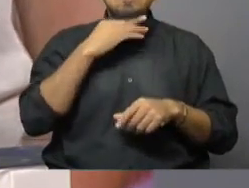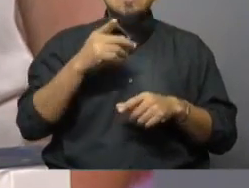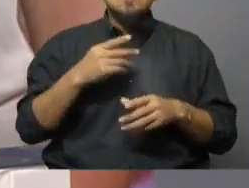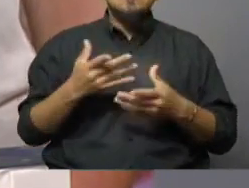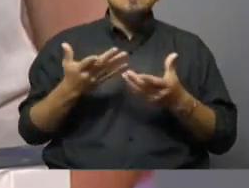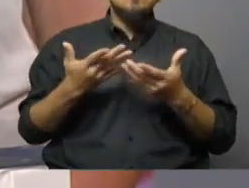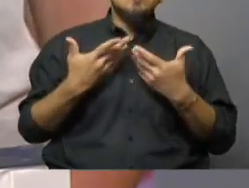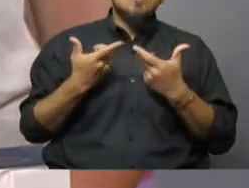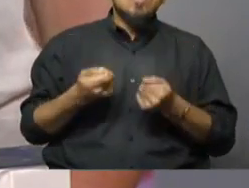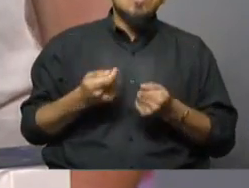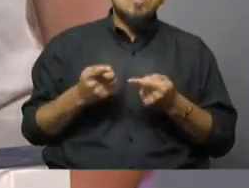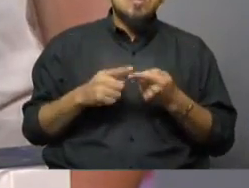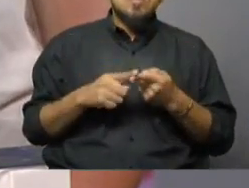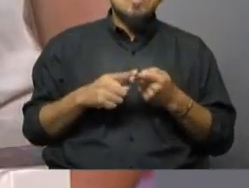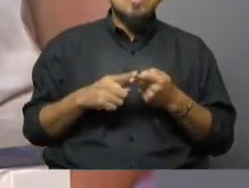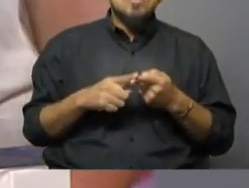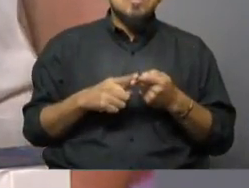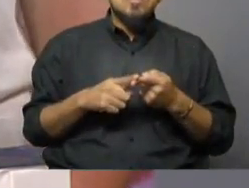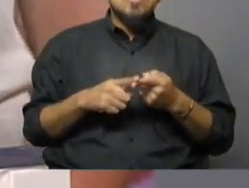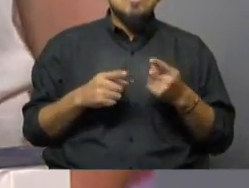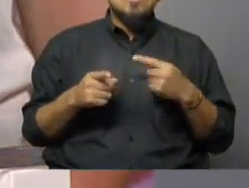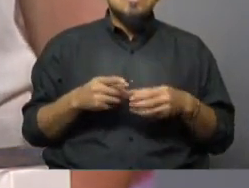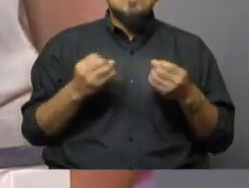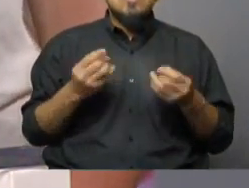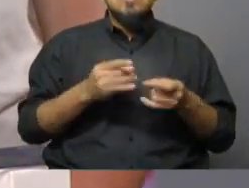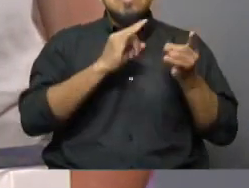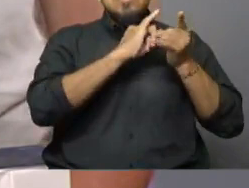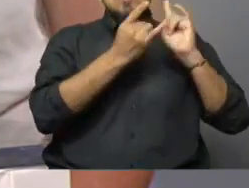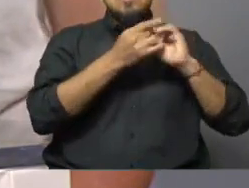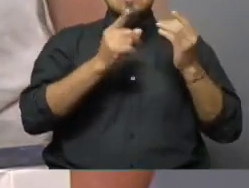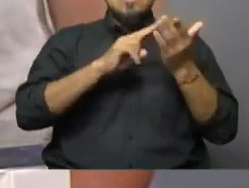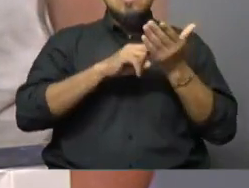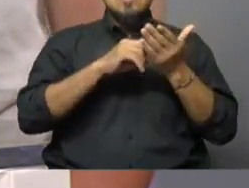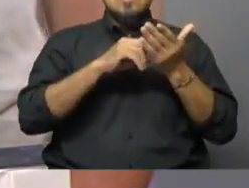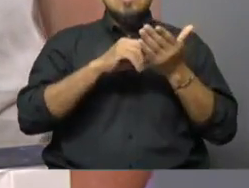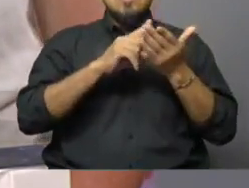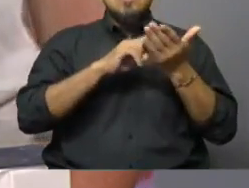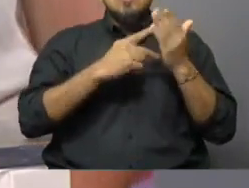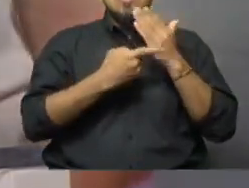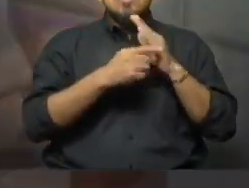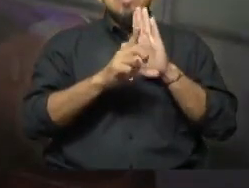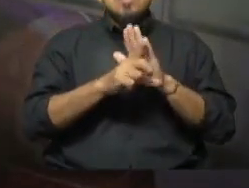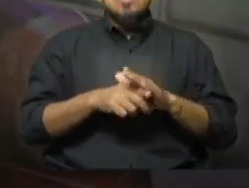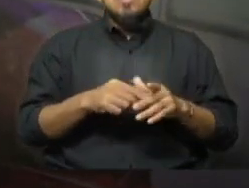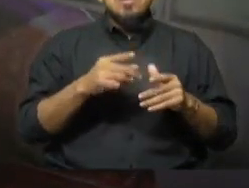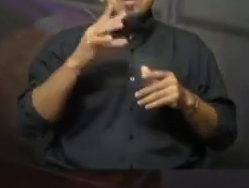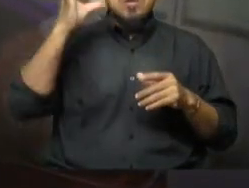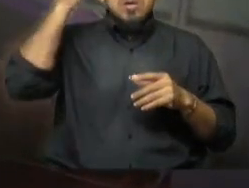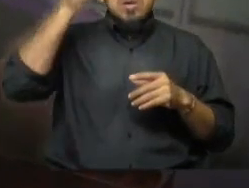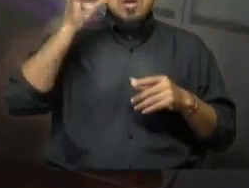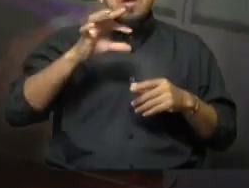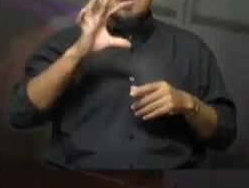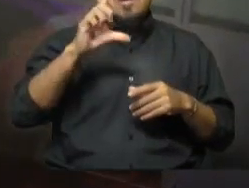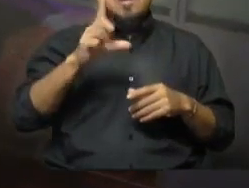apoyo. También desde el Parlamento, y por eso ingresa al proyecto de ley, senadoras como Sandra Lasso, uh-huh.